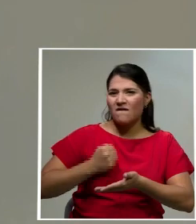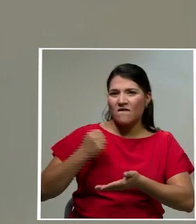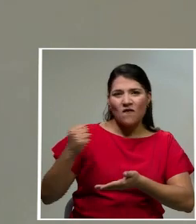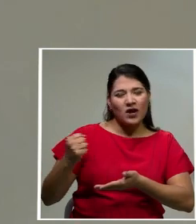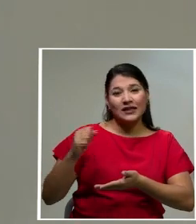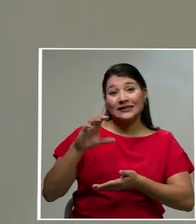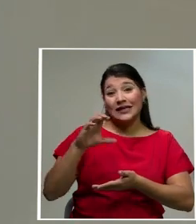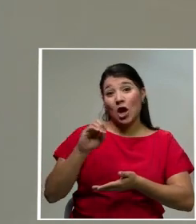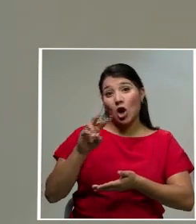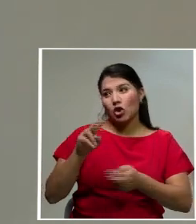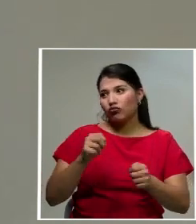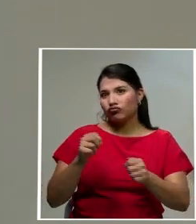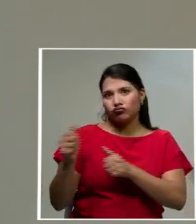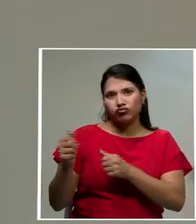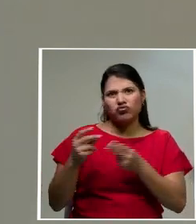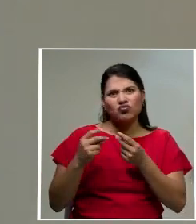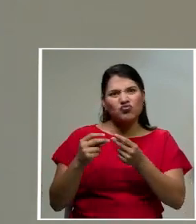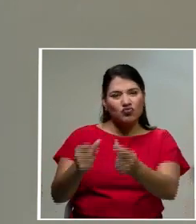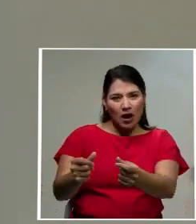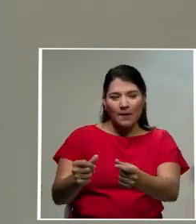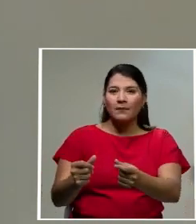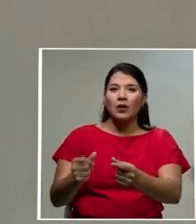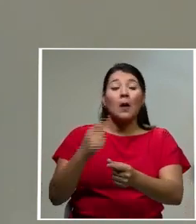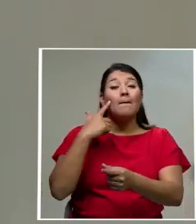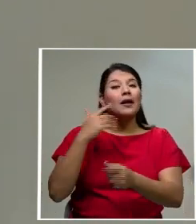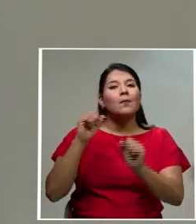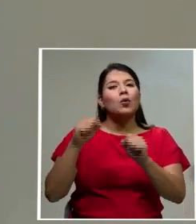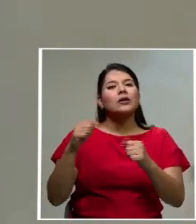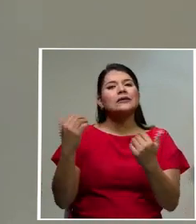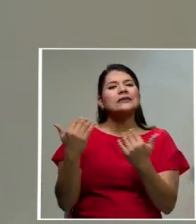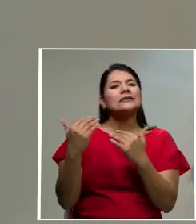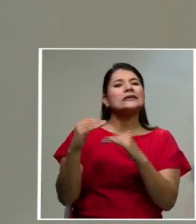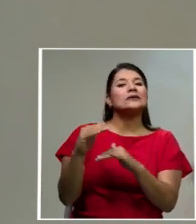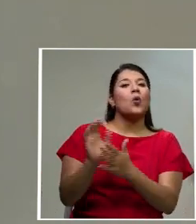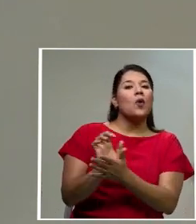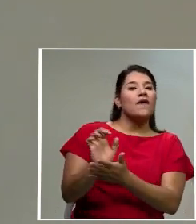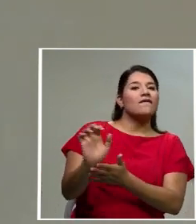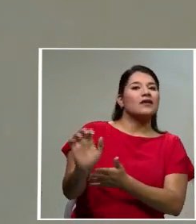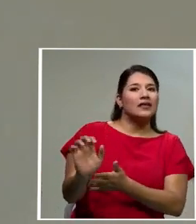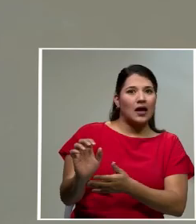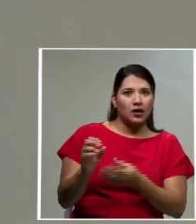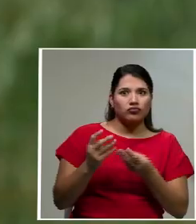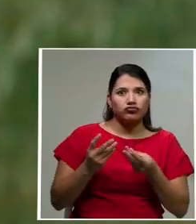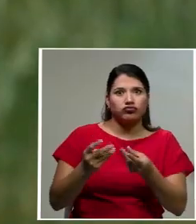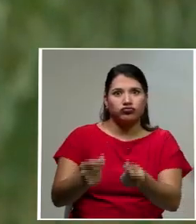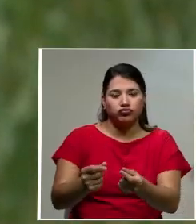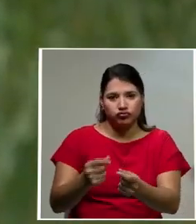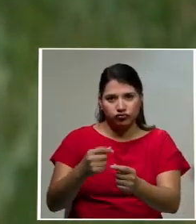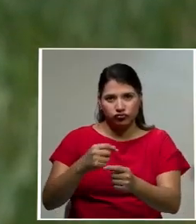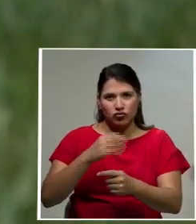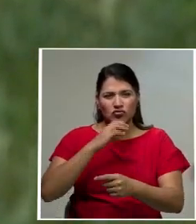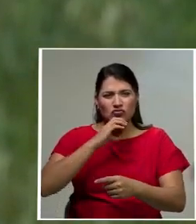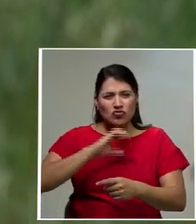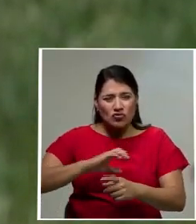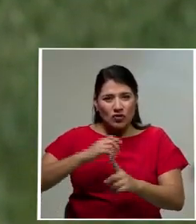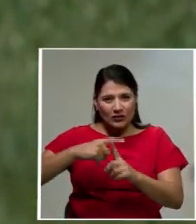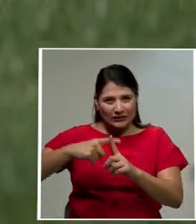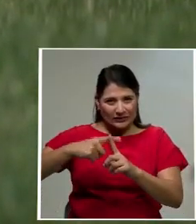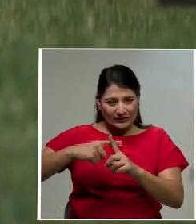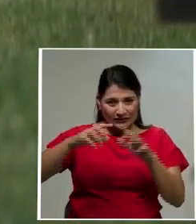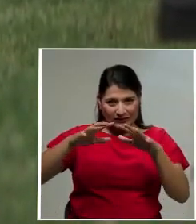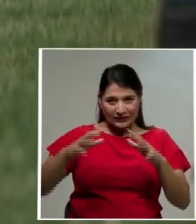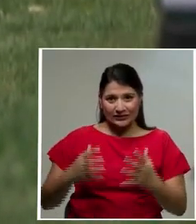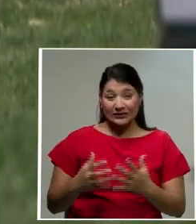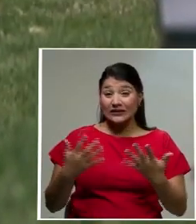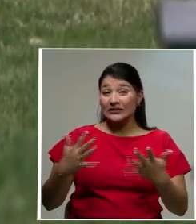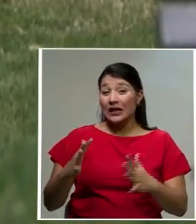otras emisiones de gases de efecto invernadero para limitar el calentamiento global. El planeta ya ha alcanzado el umbral de